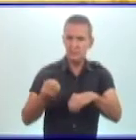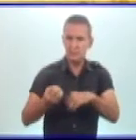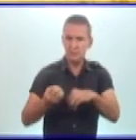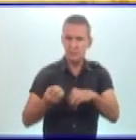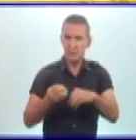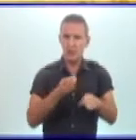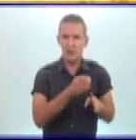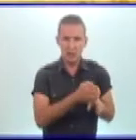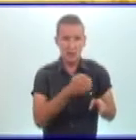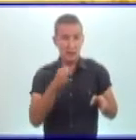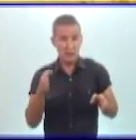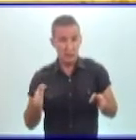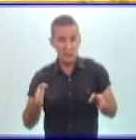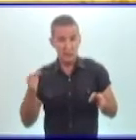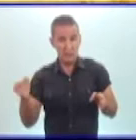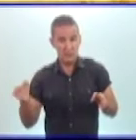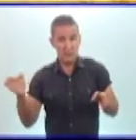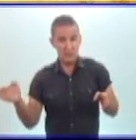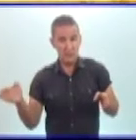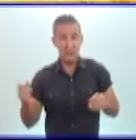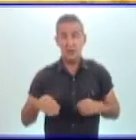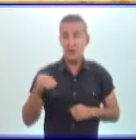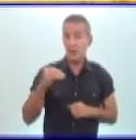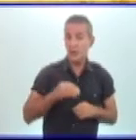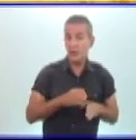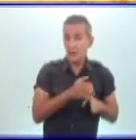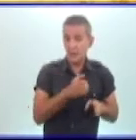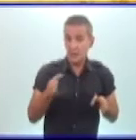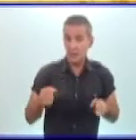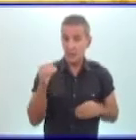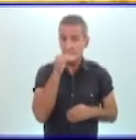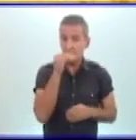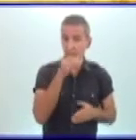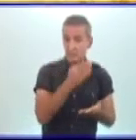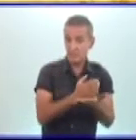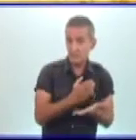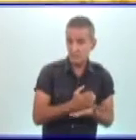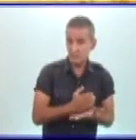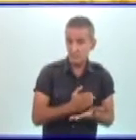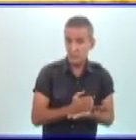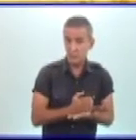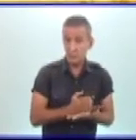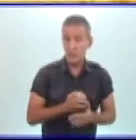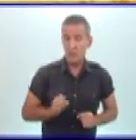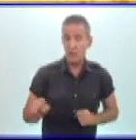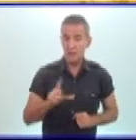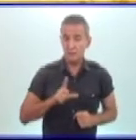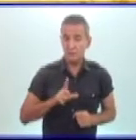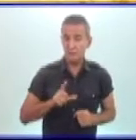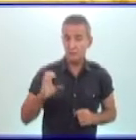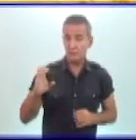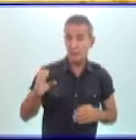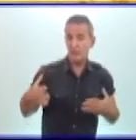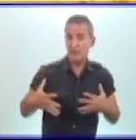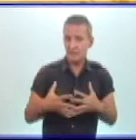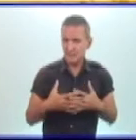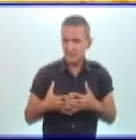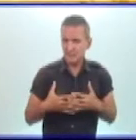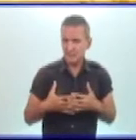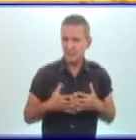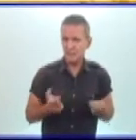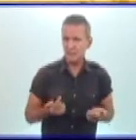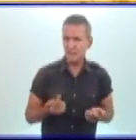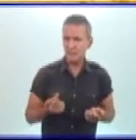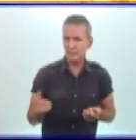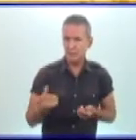periódicas. Es decir, en la época moderna estudiaremos la sociedad capitalista, pero no la sociedad capitalista desde